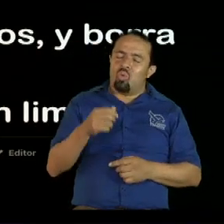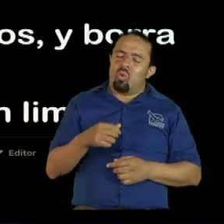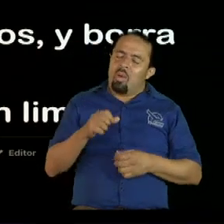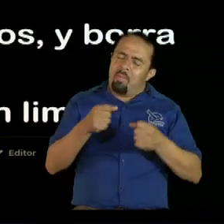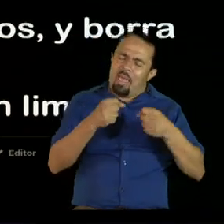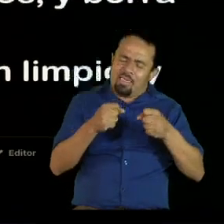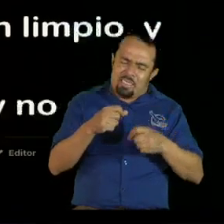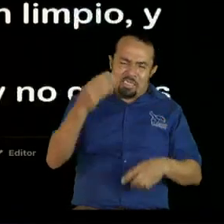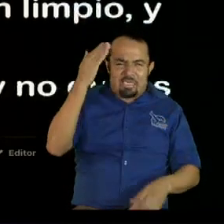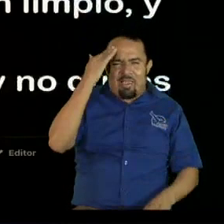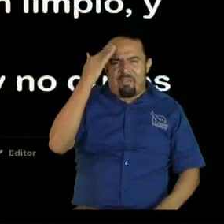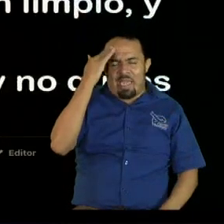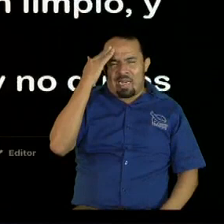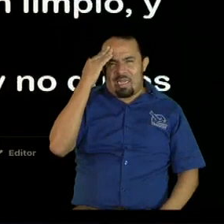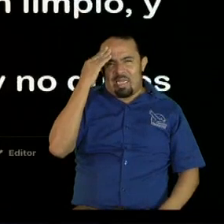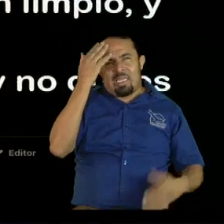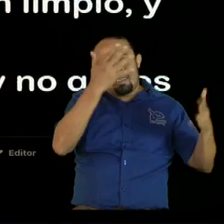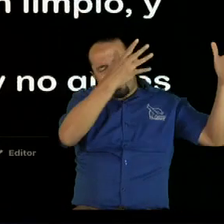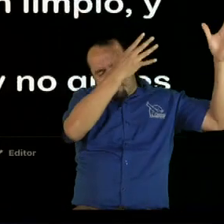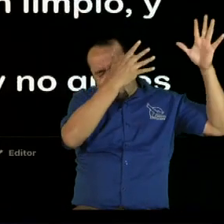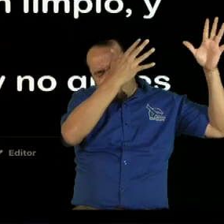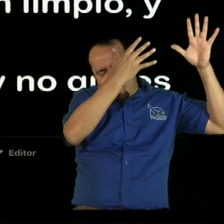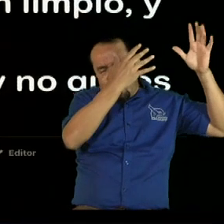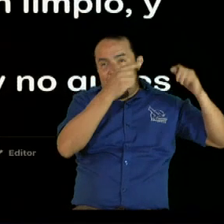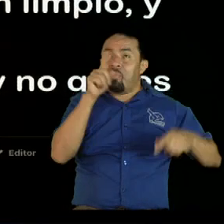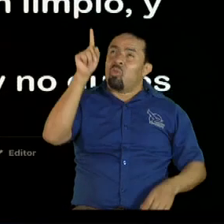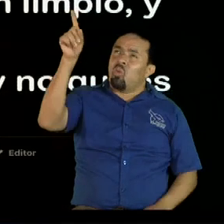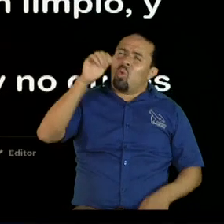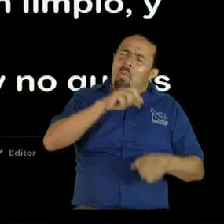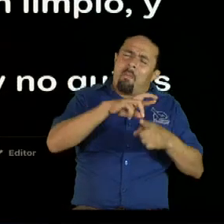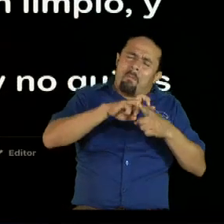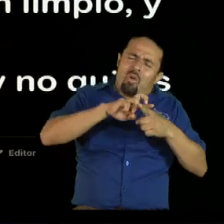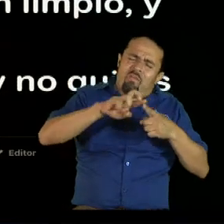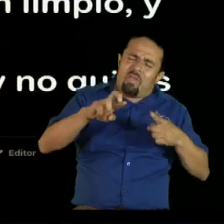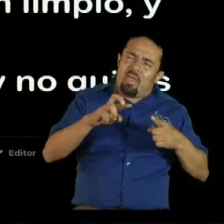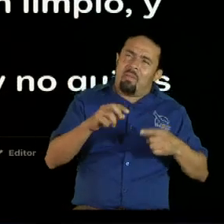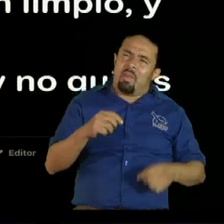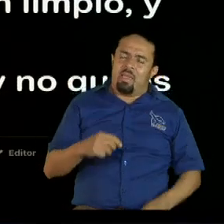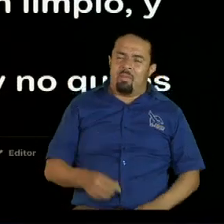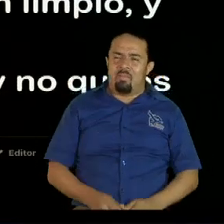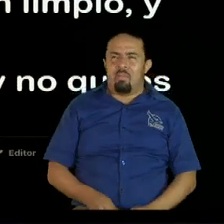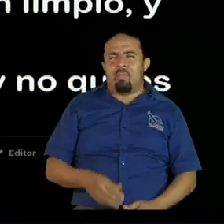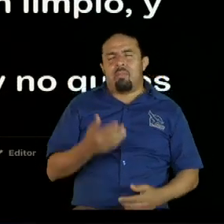me harás conocer sabiduría. Purifícame con hisopo.